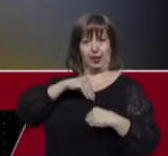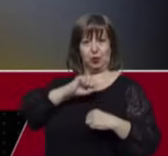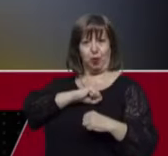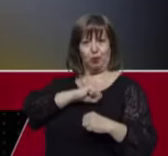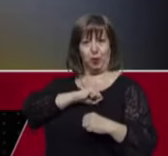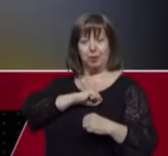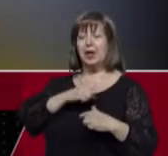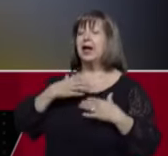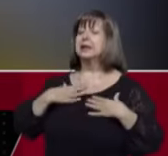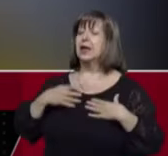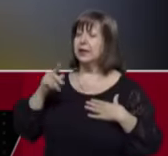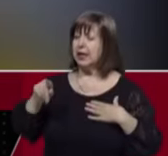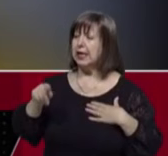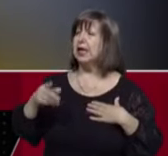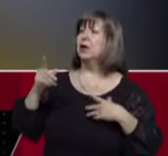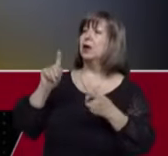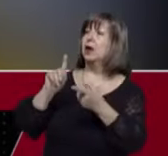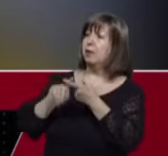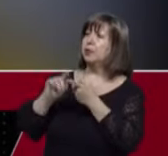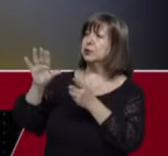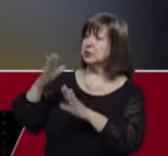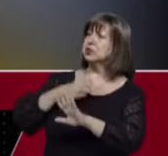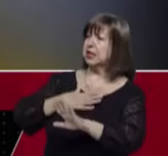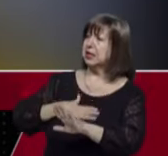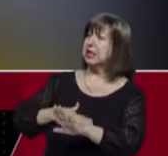porque también el papá estaba nervioso, no sabía.